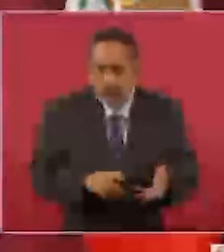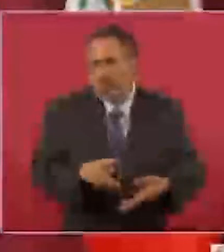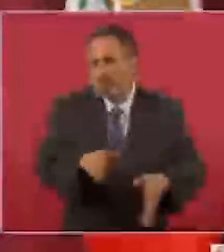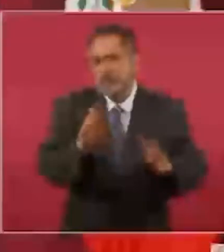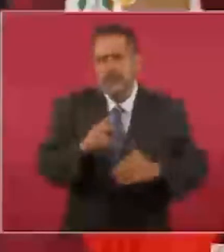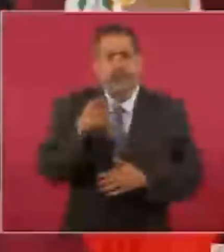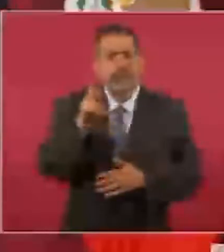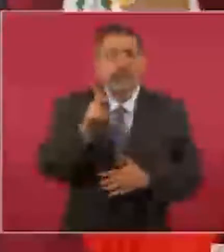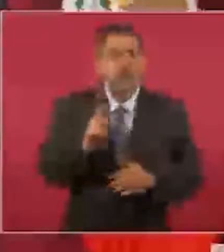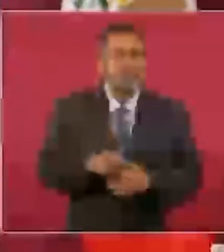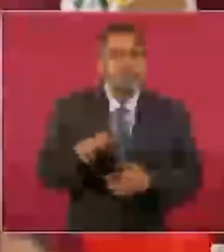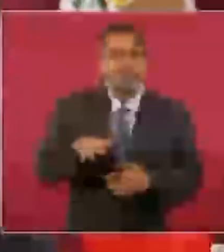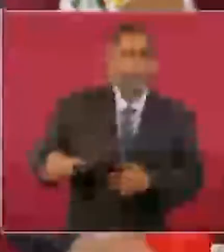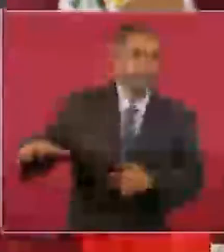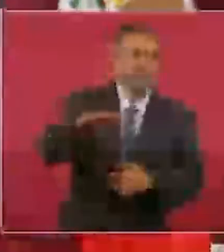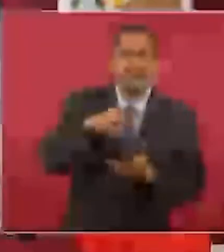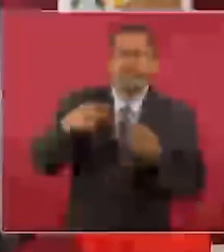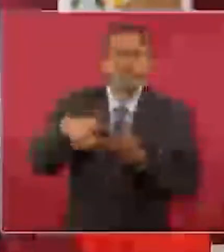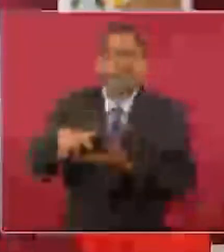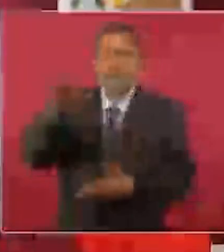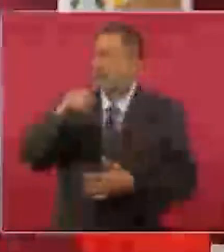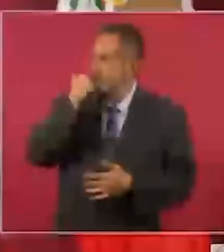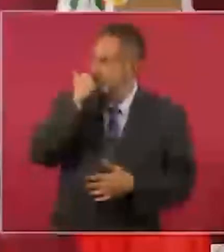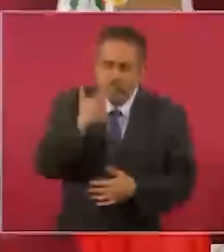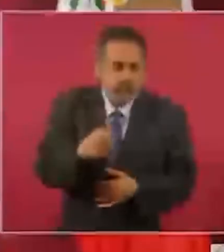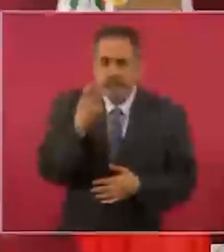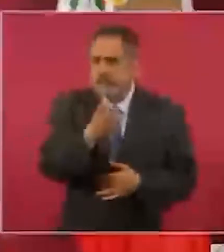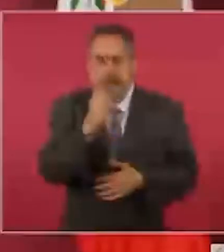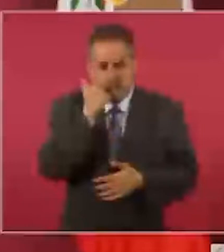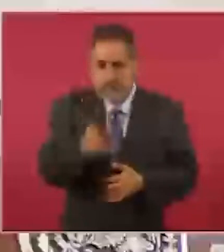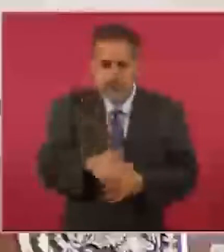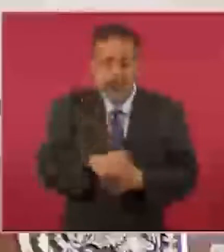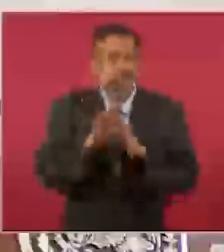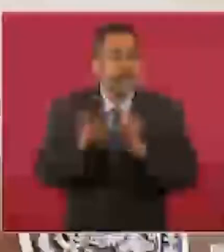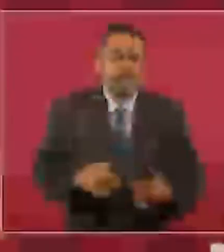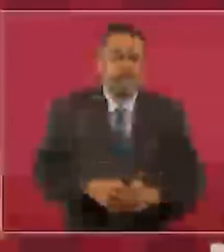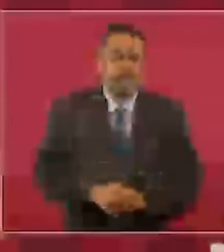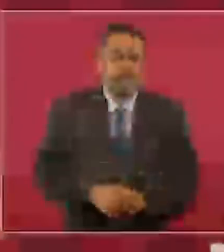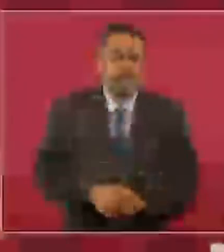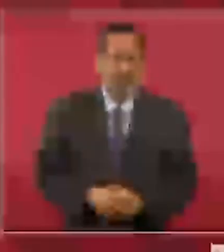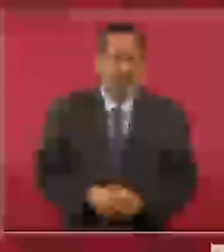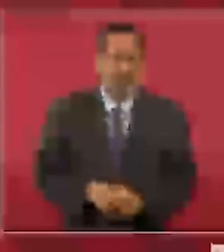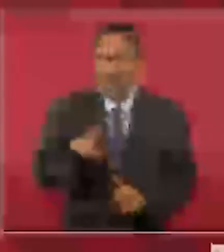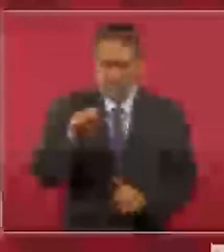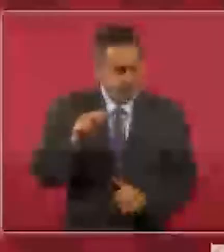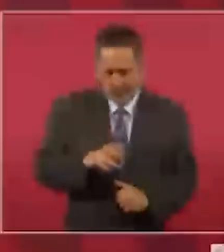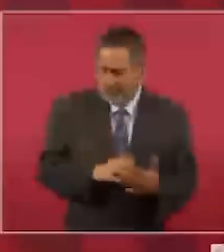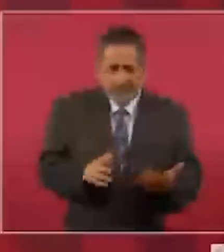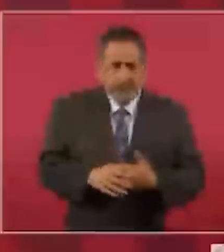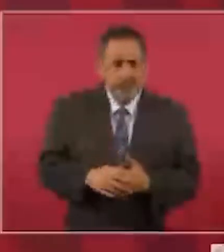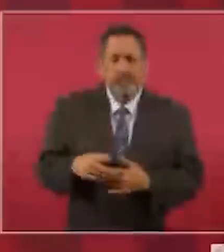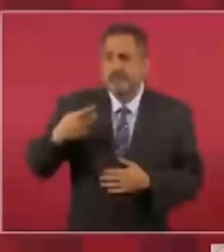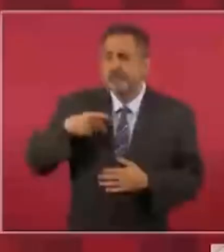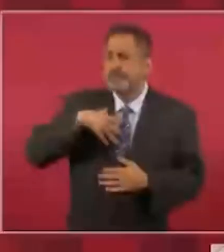Andrés Manuel López Obrador prepara plan B para que se apruebe la reforma electoral. El presidente de México, Andrés Manuel López Obrador, estableció que en